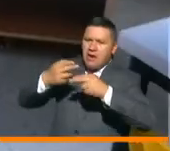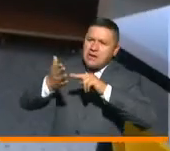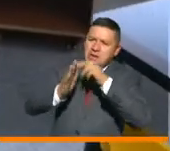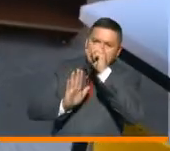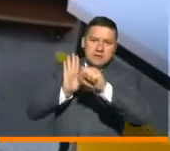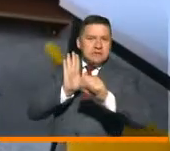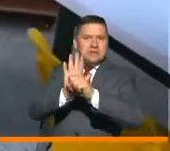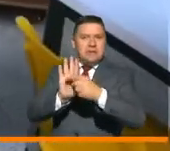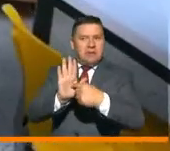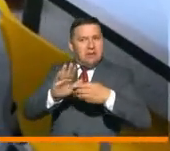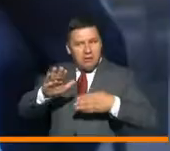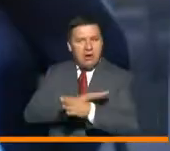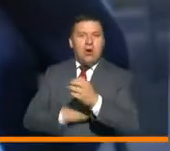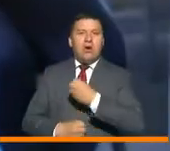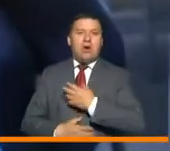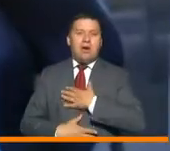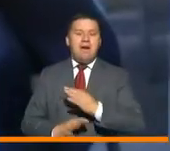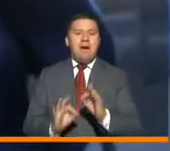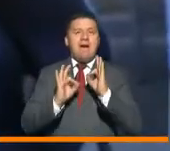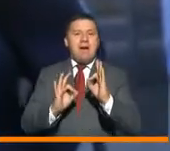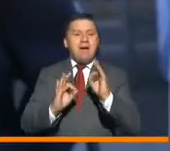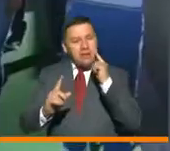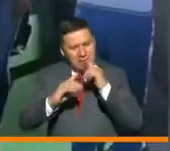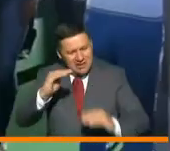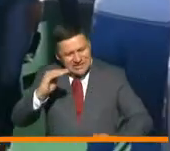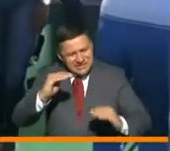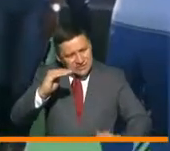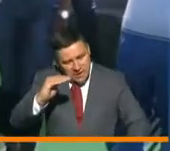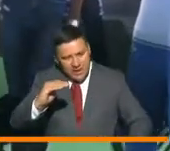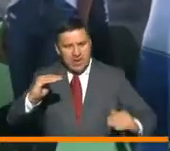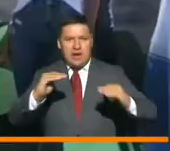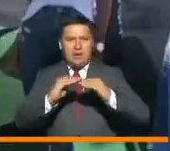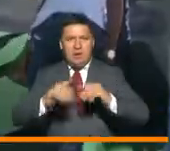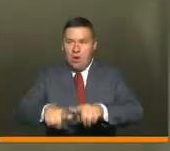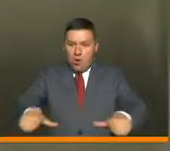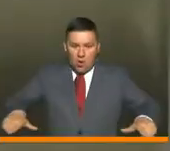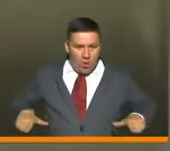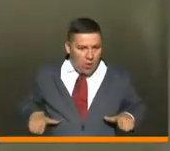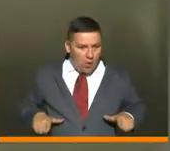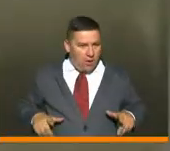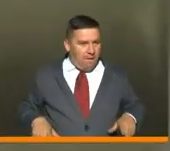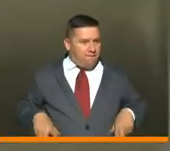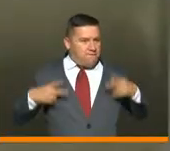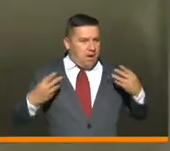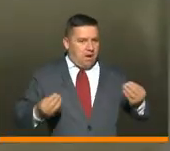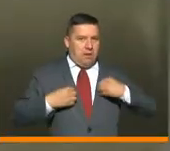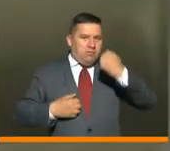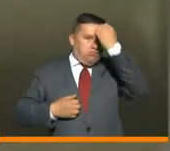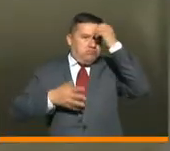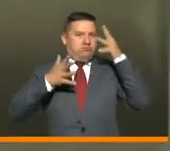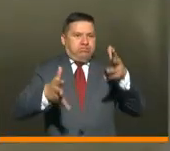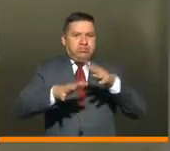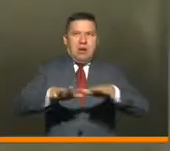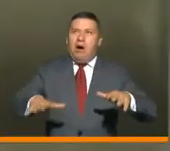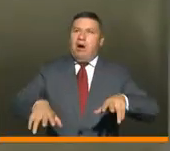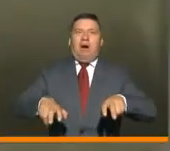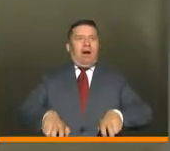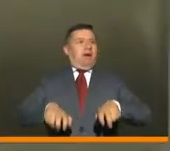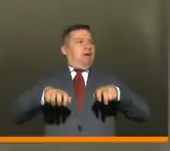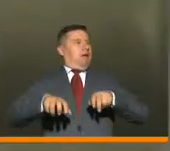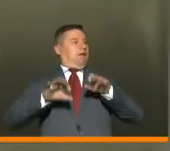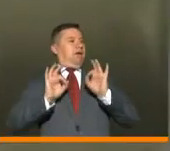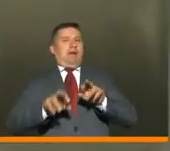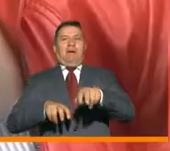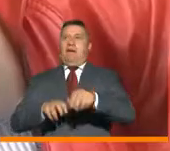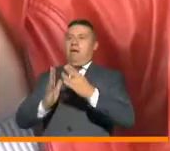sinónimo de oportunidades, calidad y equidad. Son espacios que dignifican la vida de los maestros, de los estudiantes y de